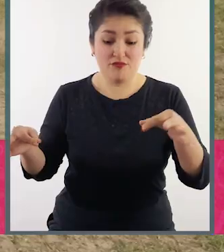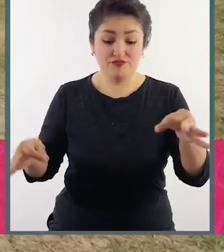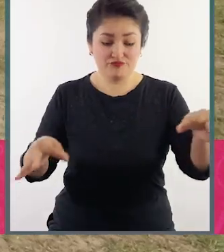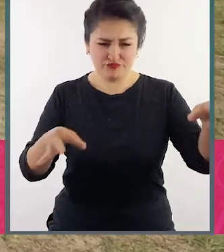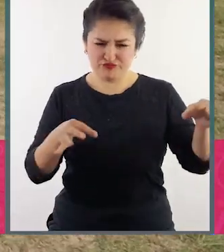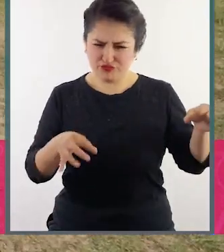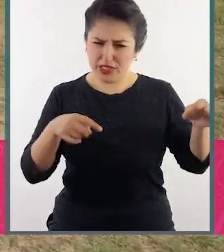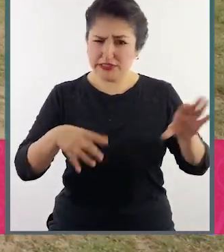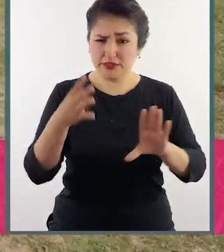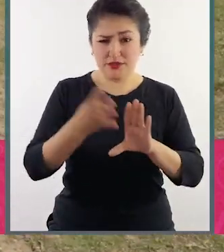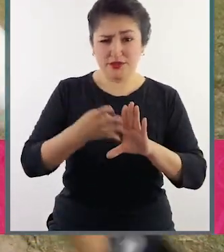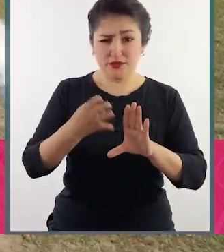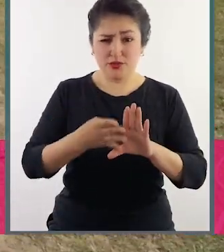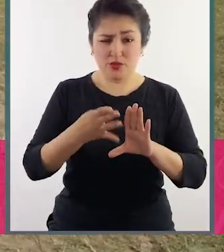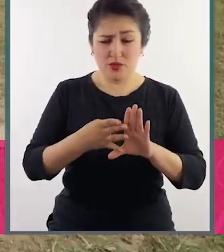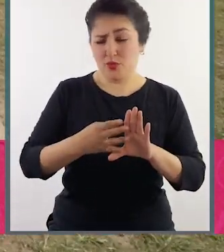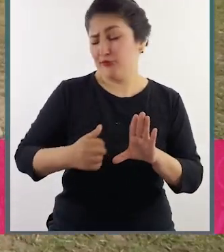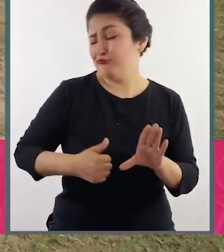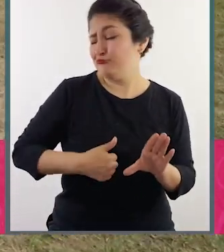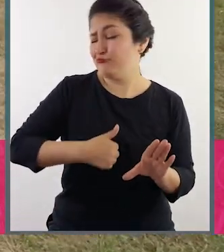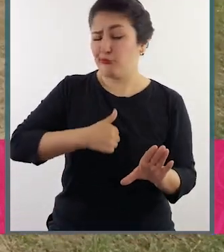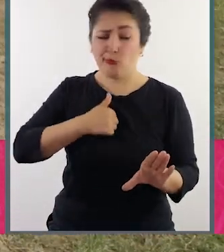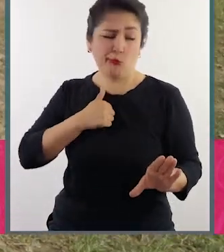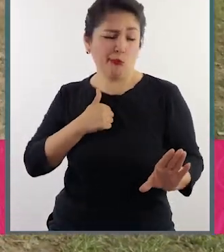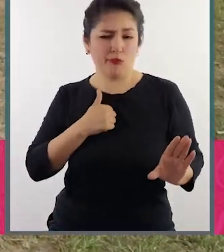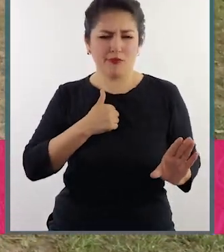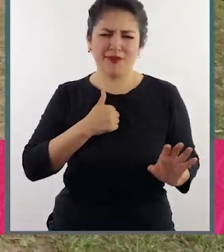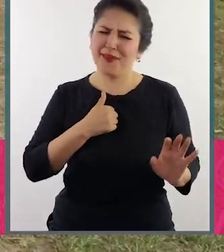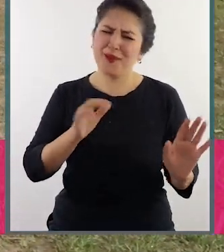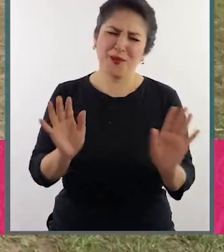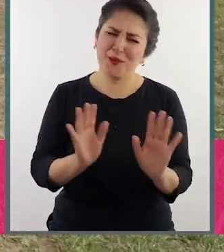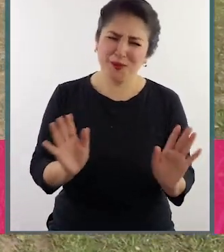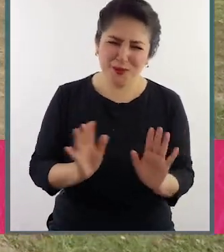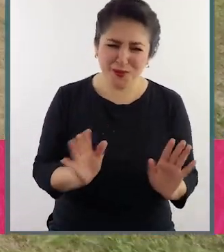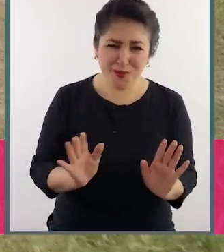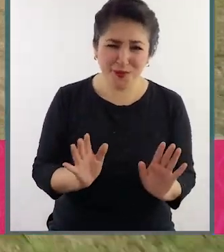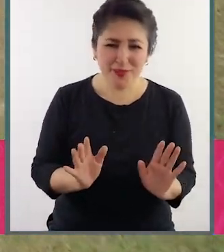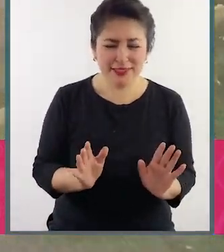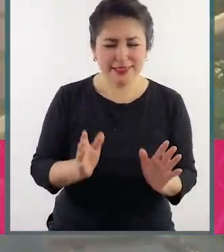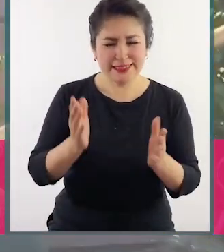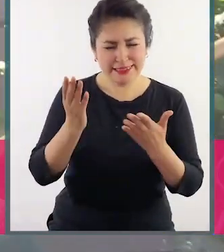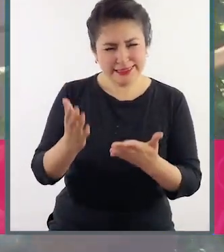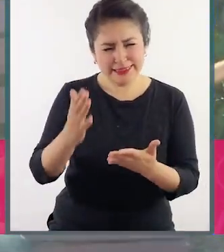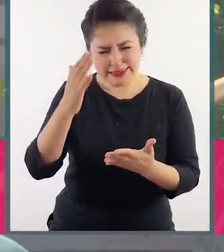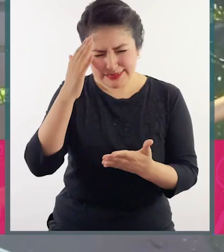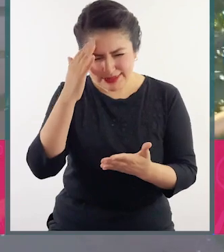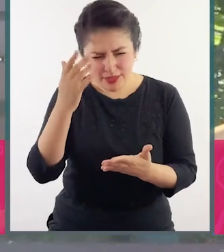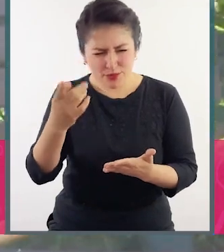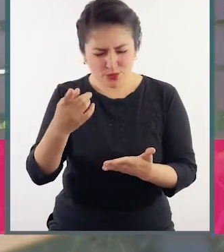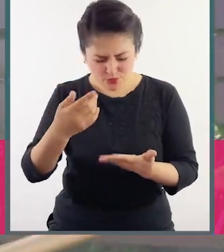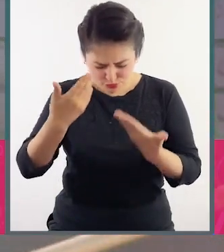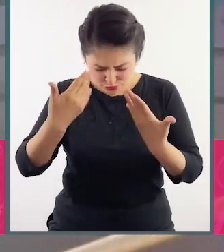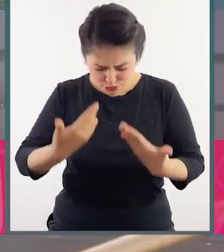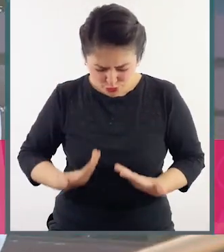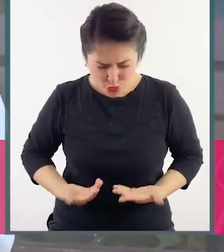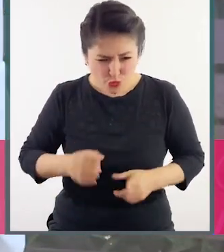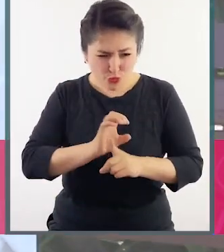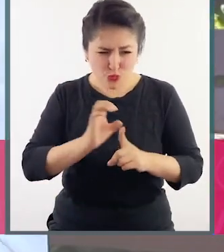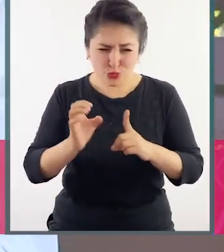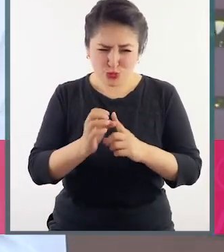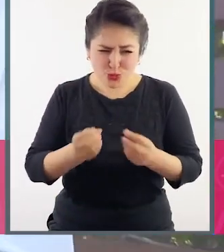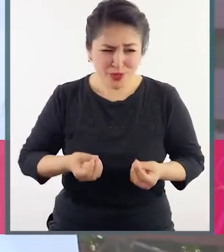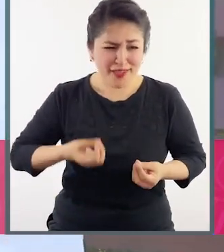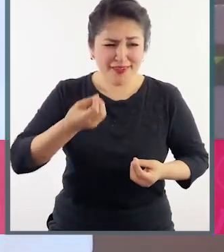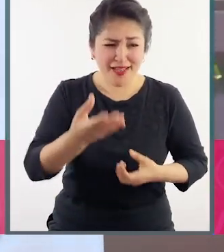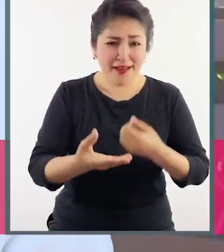Con su cartón de psicólogo bajo el brazo, Lenin no se anda con pretensiones absurdas. Busca dejar un legado cultural con